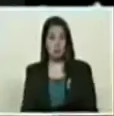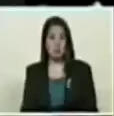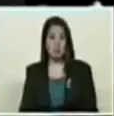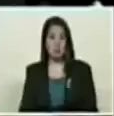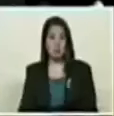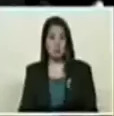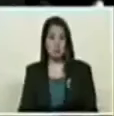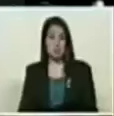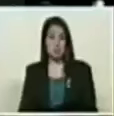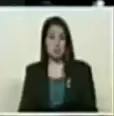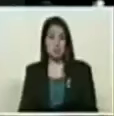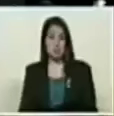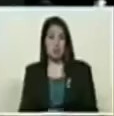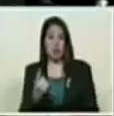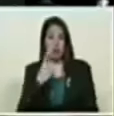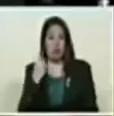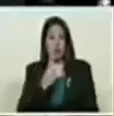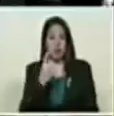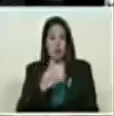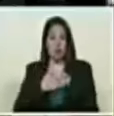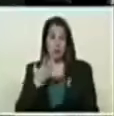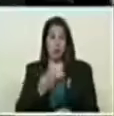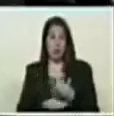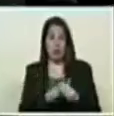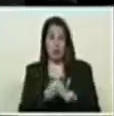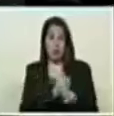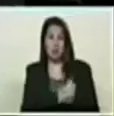que solo podremos cumplir con amor.